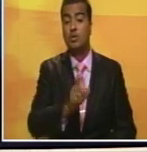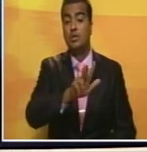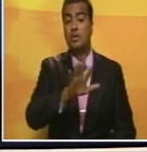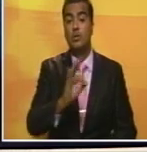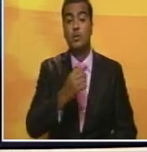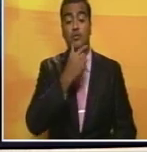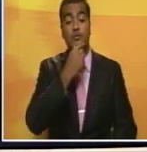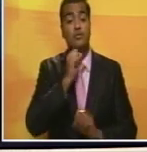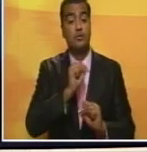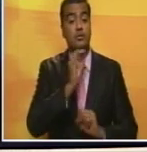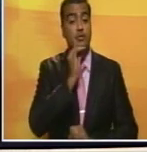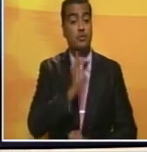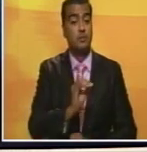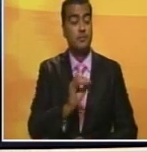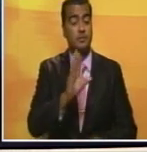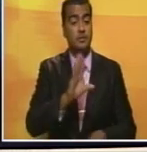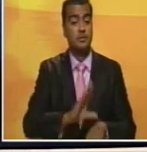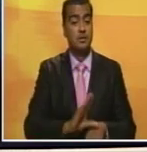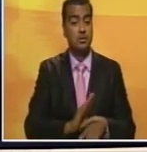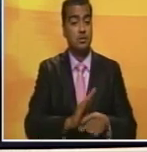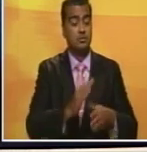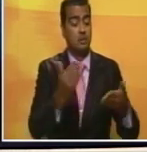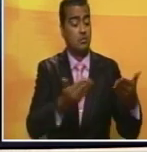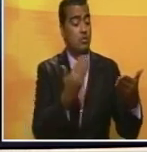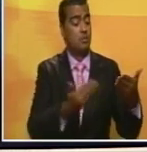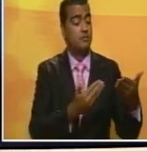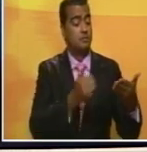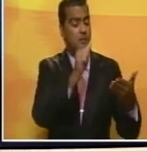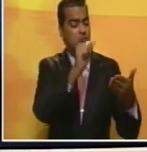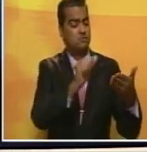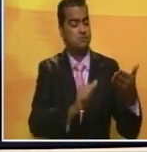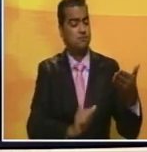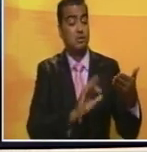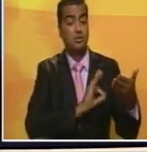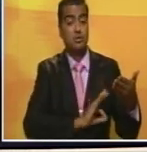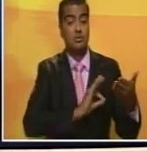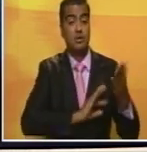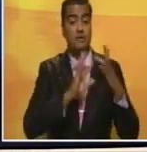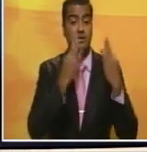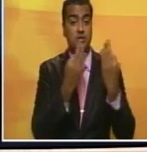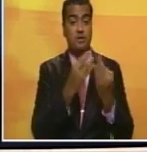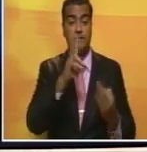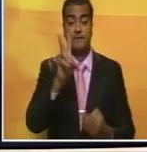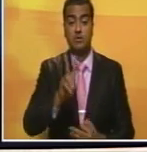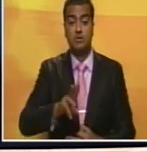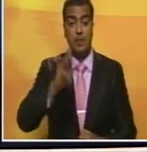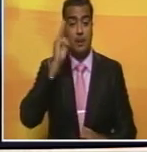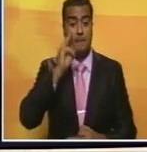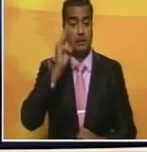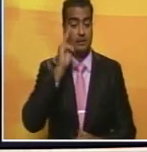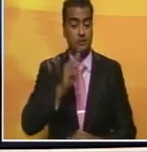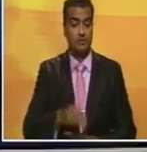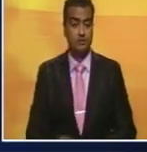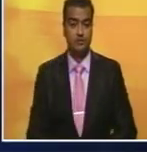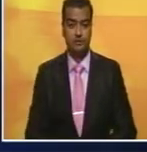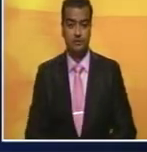2.043.083,39 bolívares, así lo informó el Centro de Documentación y Análisis Social de la Federación Venezolana de Maestros Sendas. El incremento de la